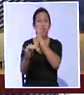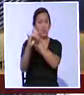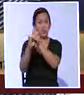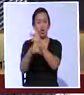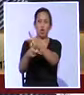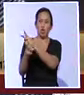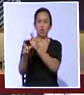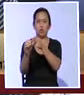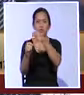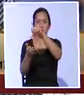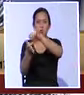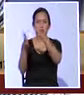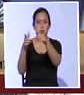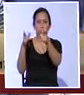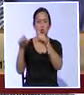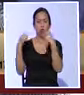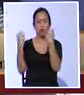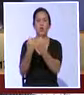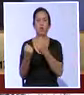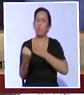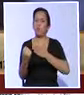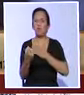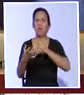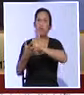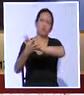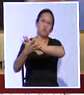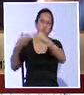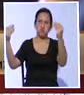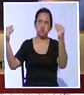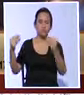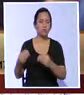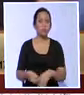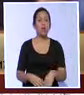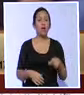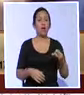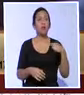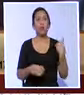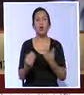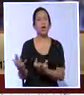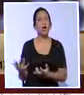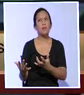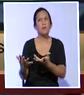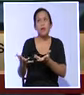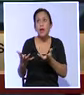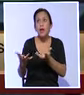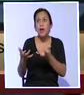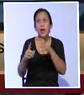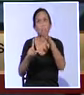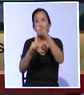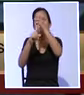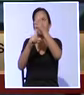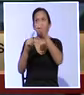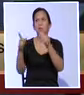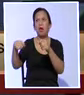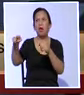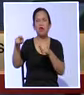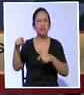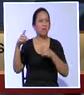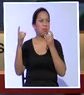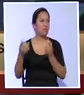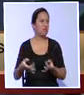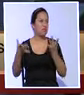participación ciudadana que no ha correspondido a las expectativas de los ecuatorianos cerca de las 22